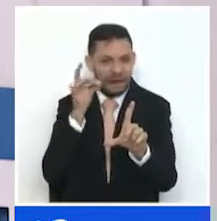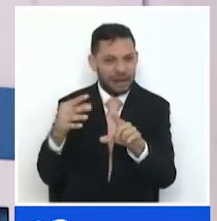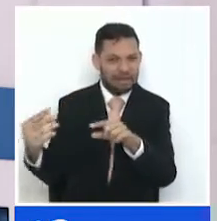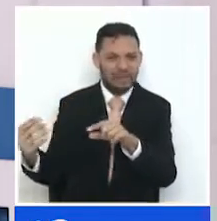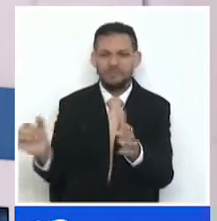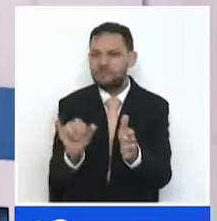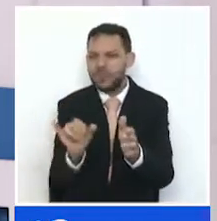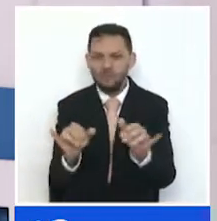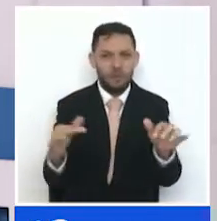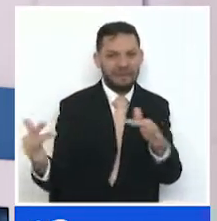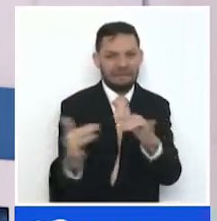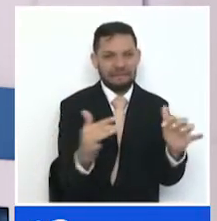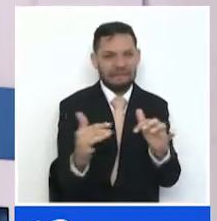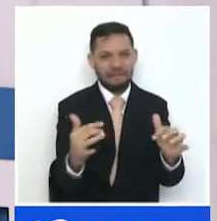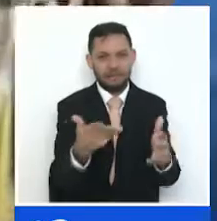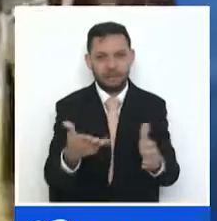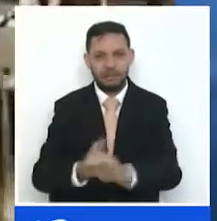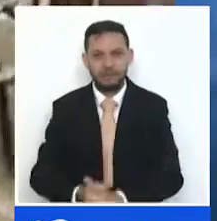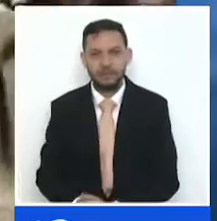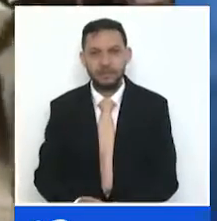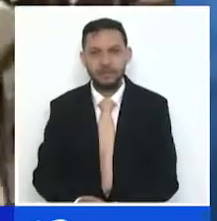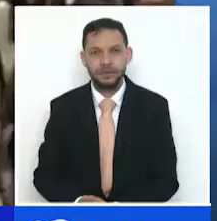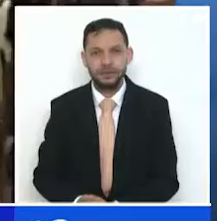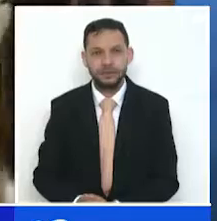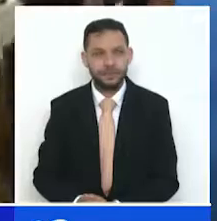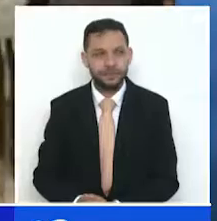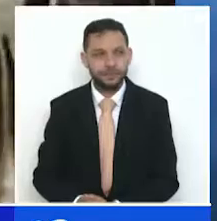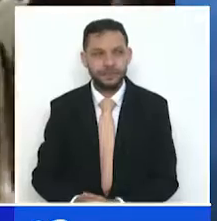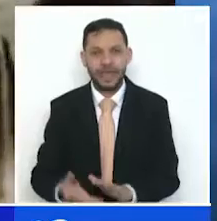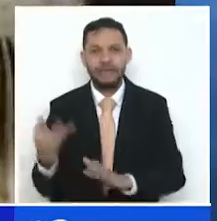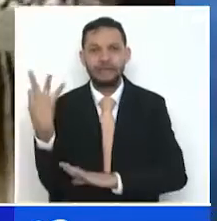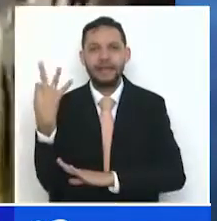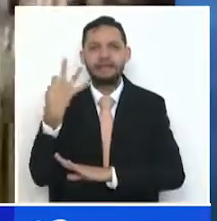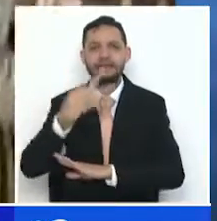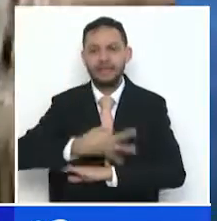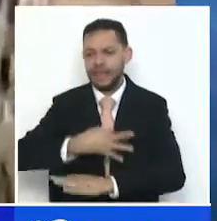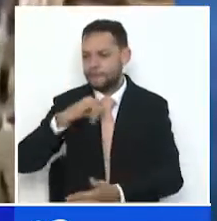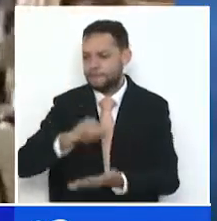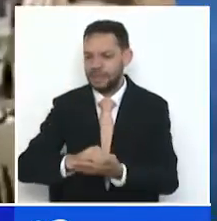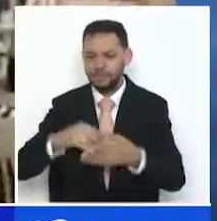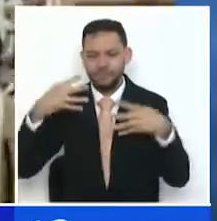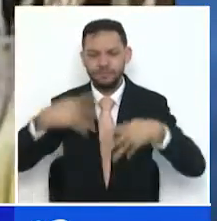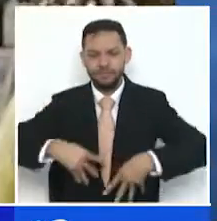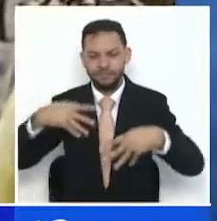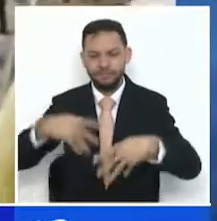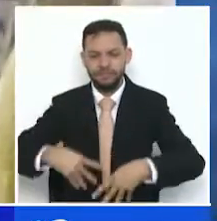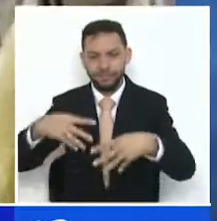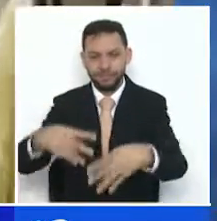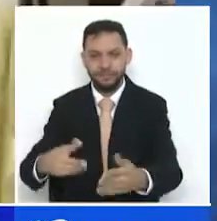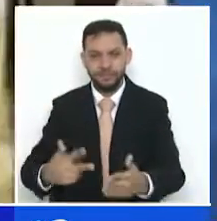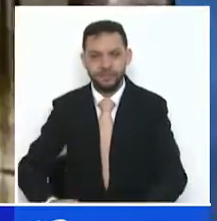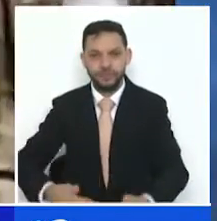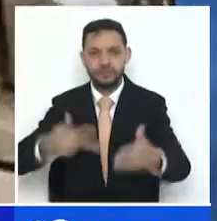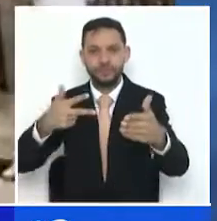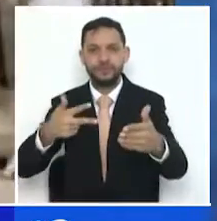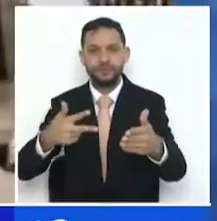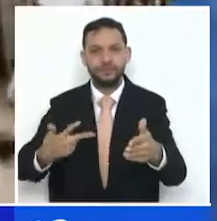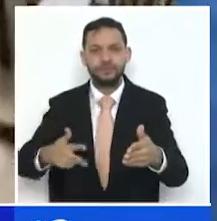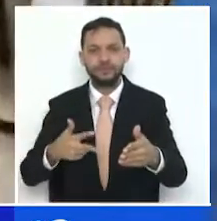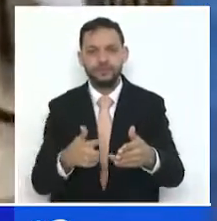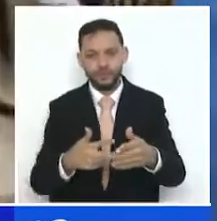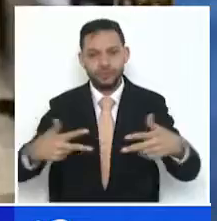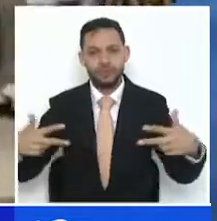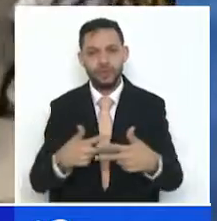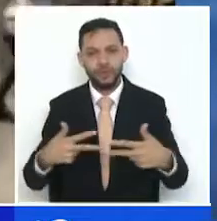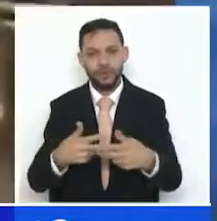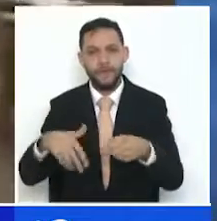guerra. Juzguen ustedes. Por tercer día consecutivo, los manifestantes cerraron el paso vehicular en la Avenida La Independencia de